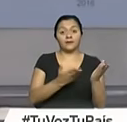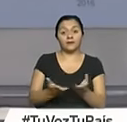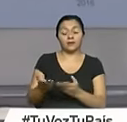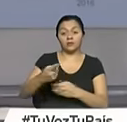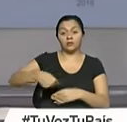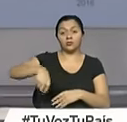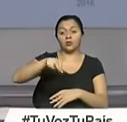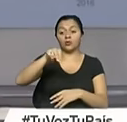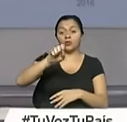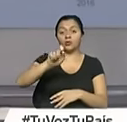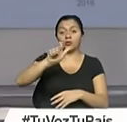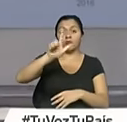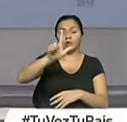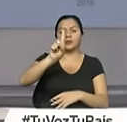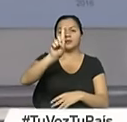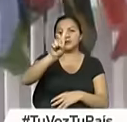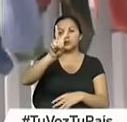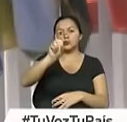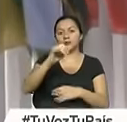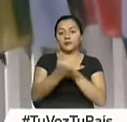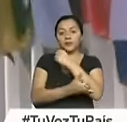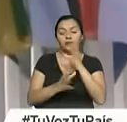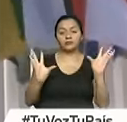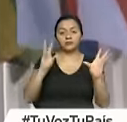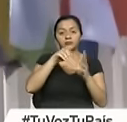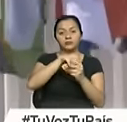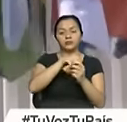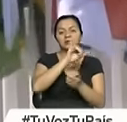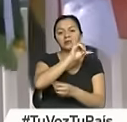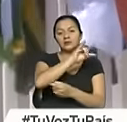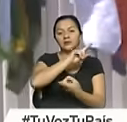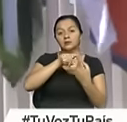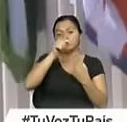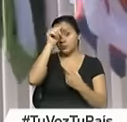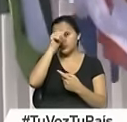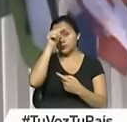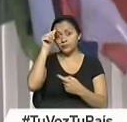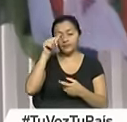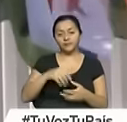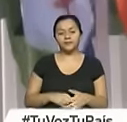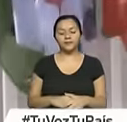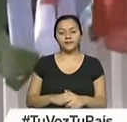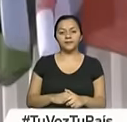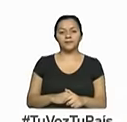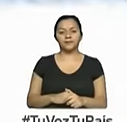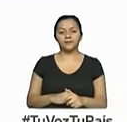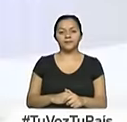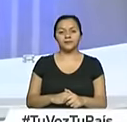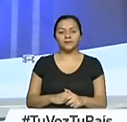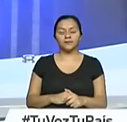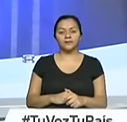del NOAL reúne a 120 países y tendrá lugar entre el sábado y el domingo.